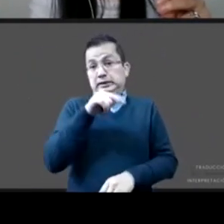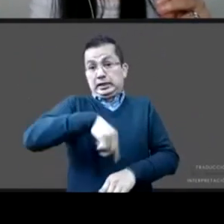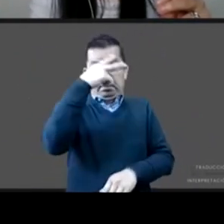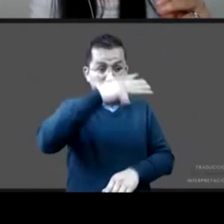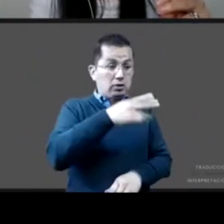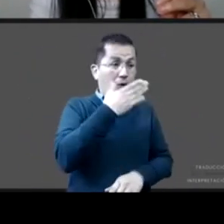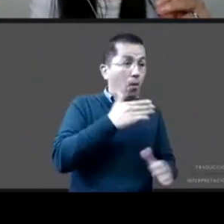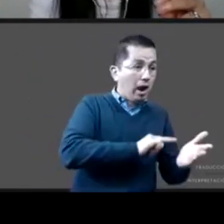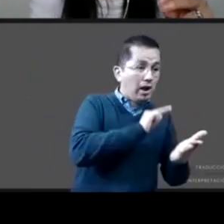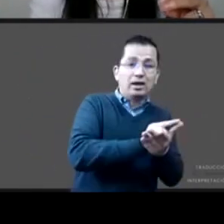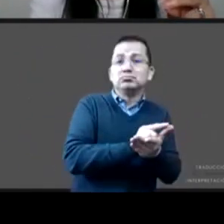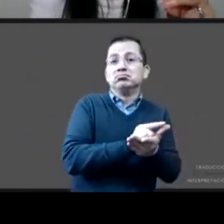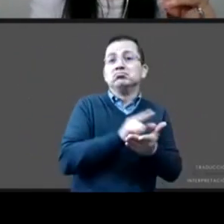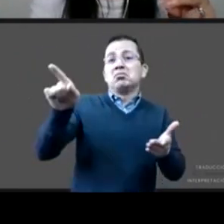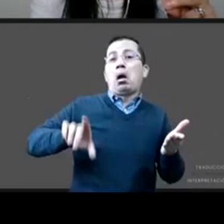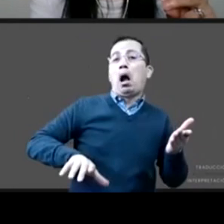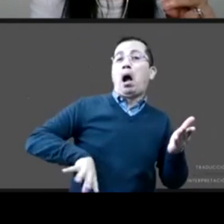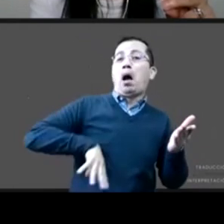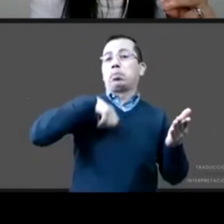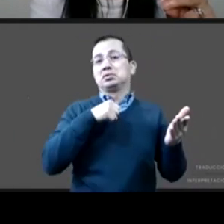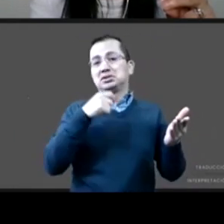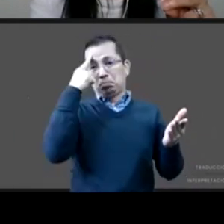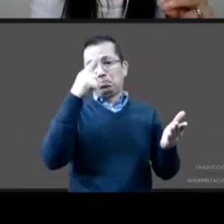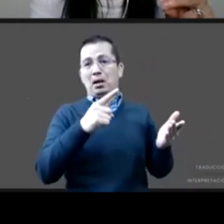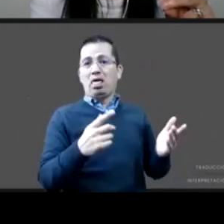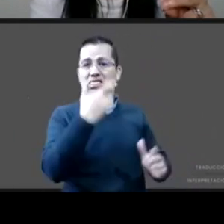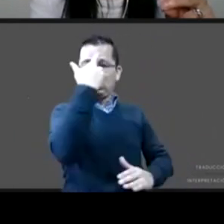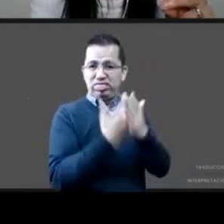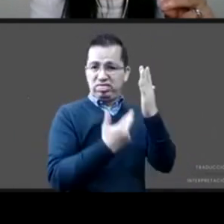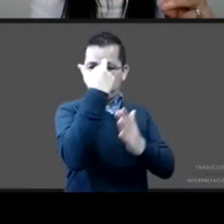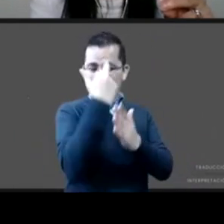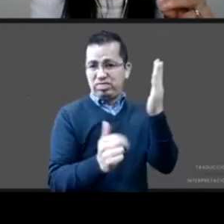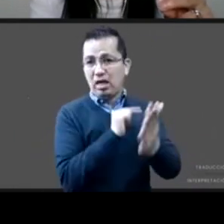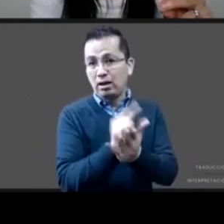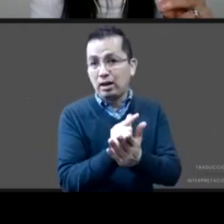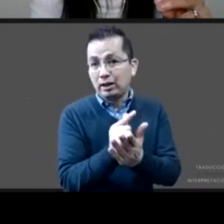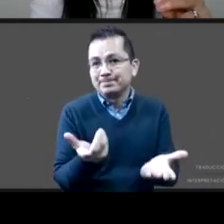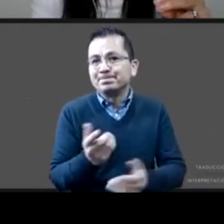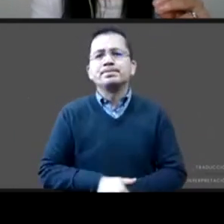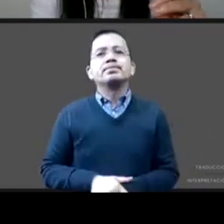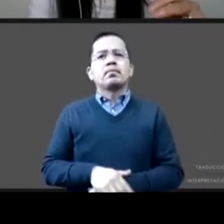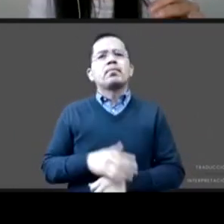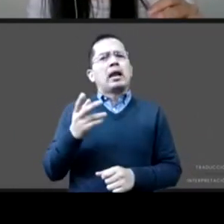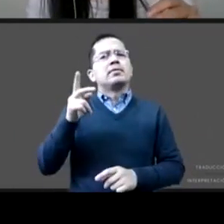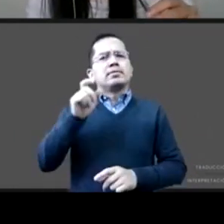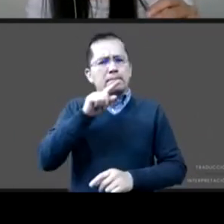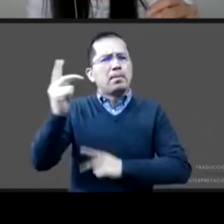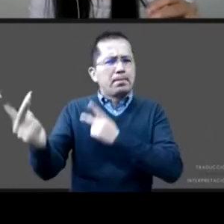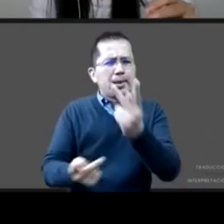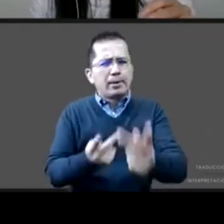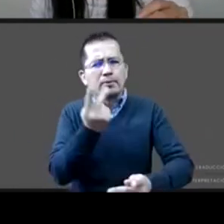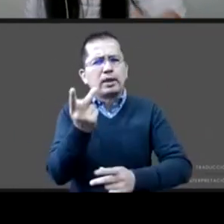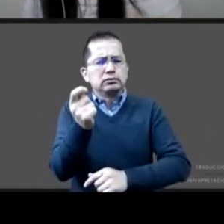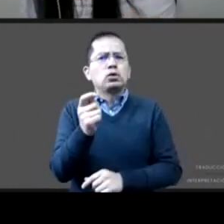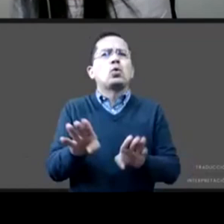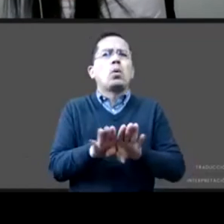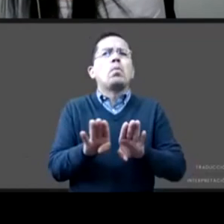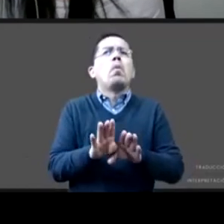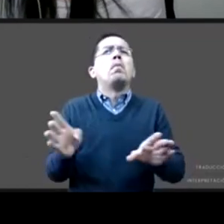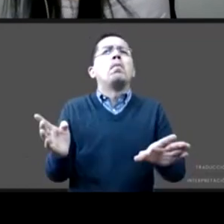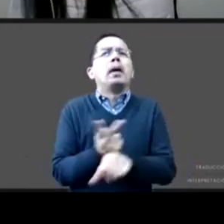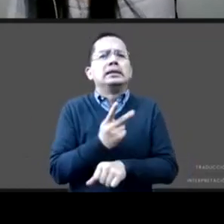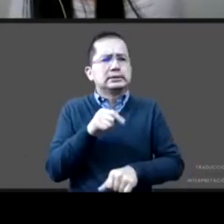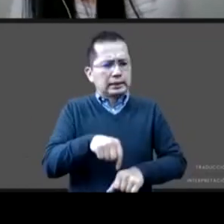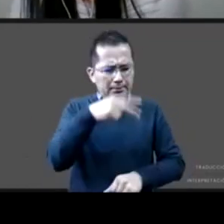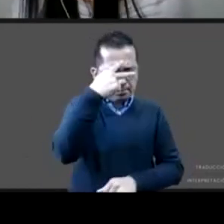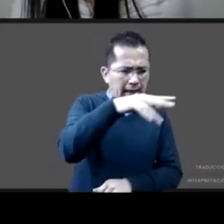preguntaban también sobre la efectividad. Ya con los datos que ha presentado la fiscal podemos tener alguna idea, pero quizás también a nivel internacional nos pueden hablar de